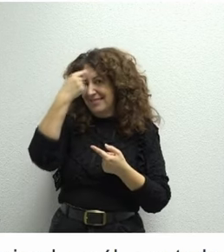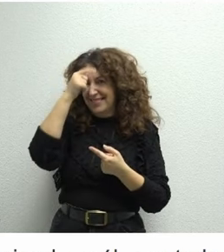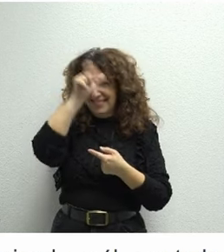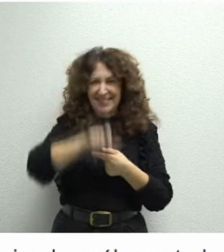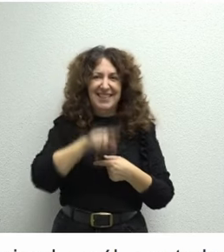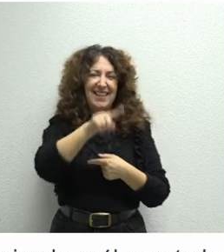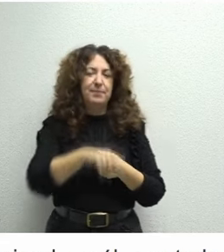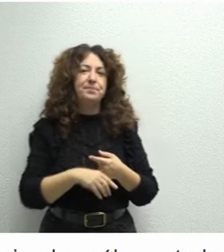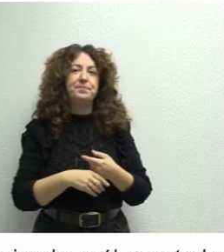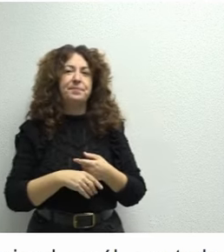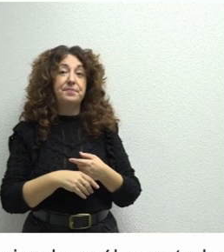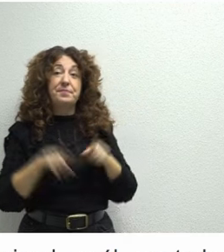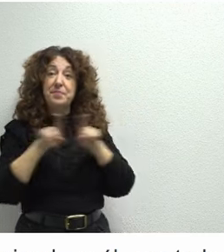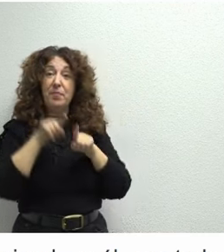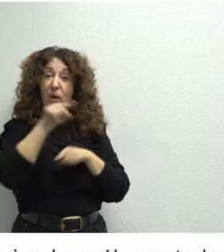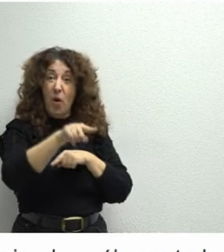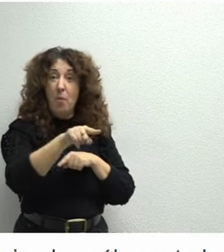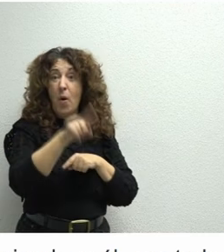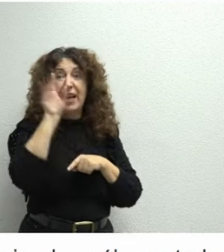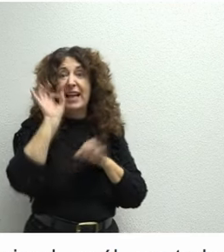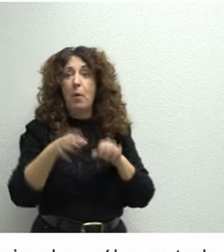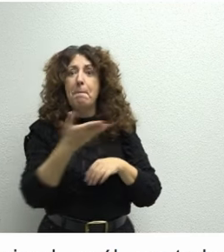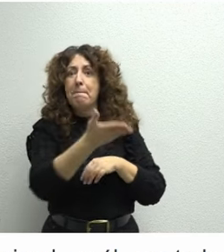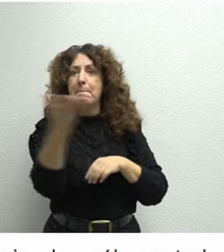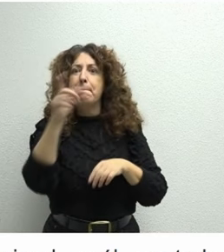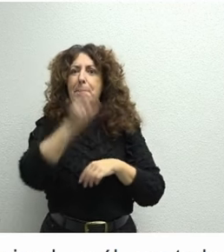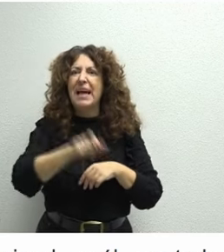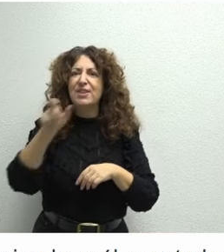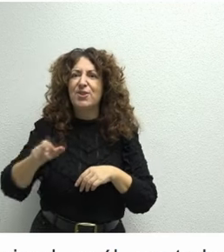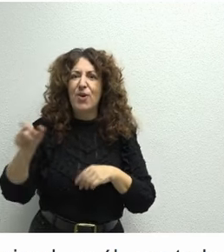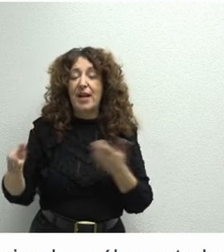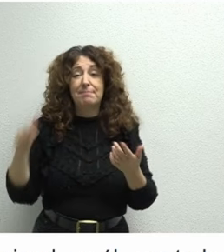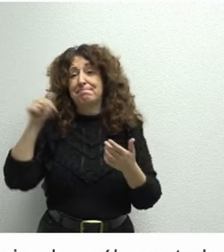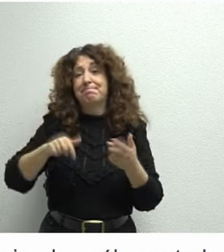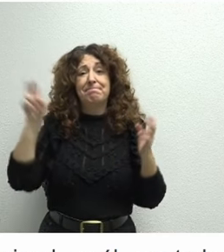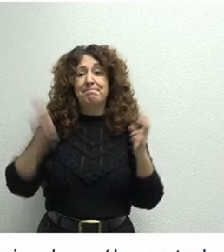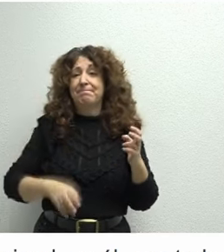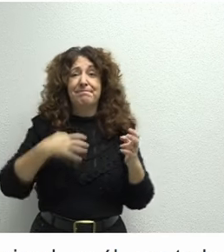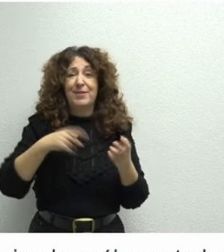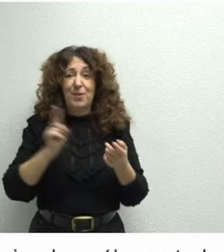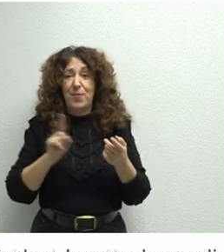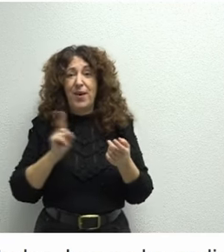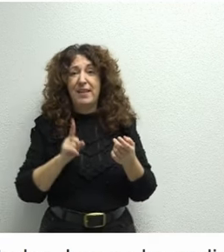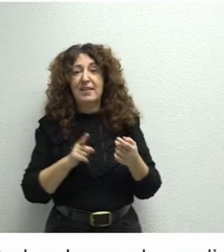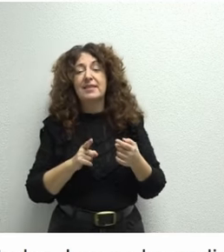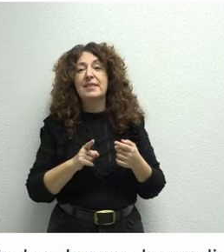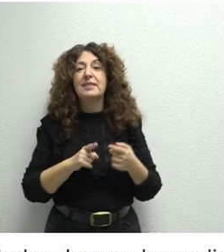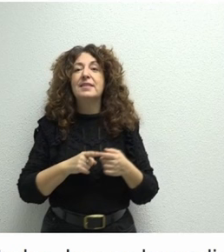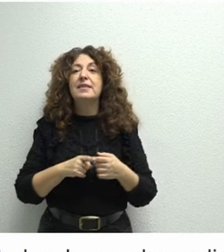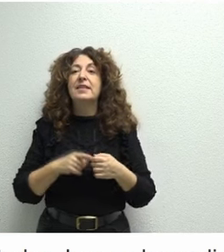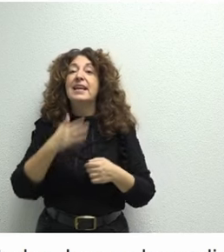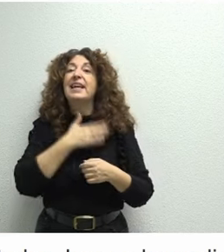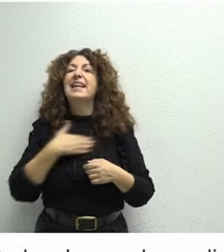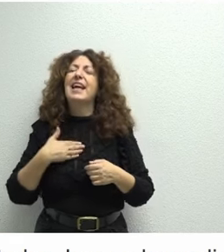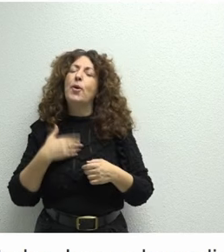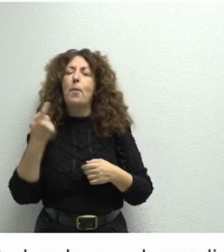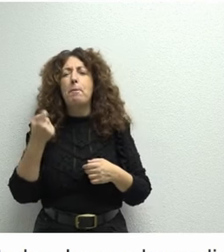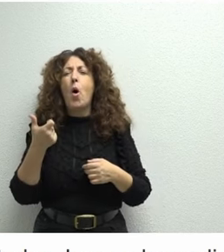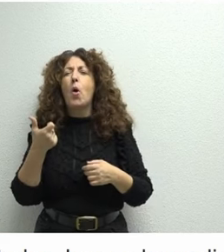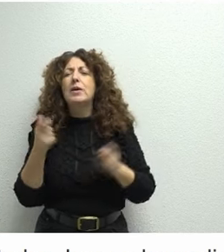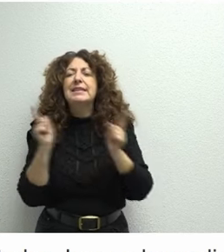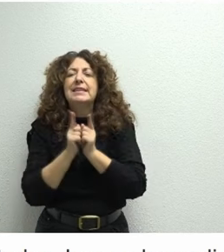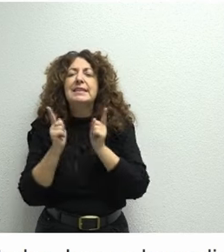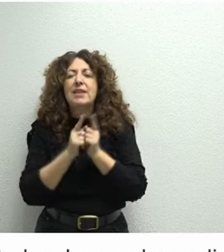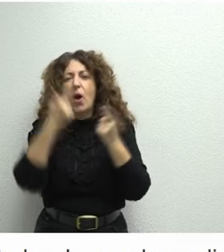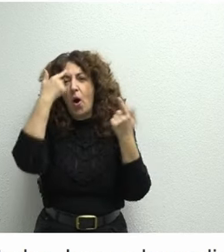no y como él muchísimas otras personas que no es que no hayan podido venir Es que no están no y quiero brindar un pequeño pequeñísimo